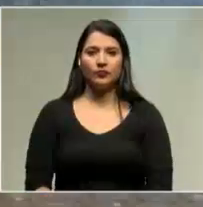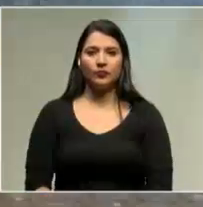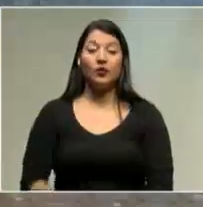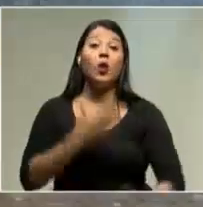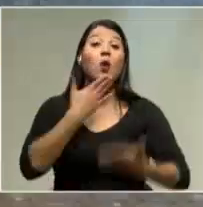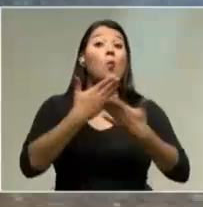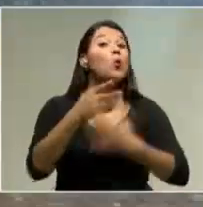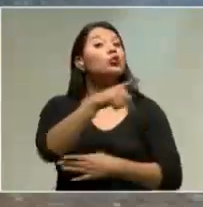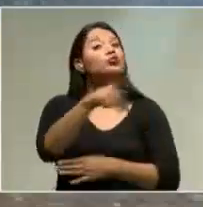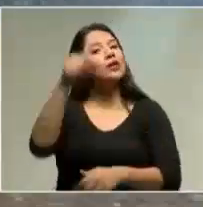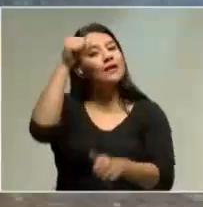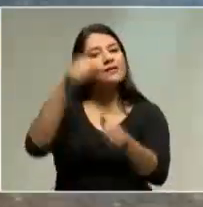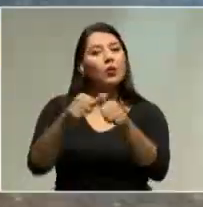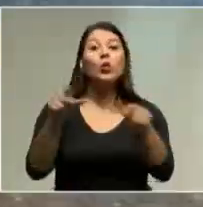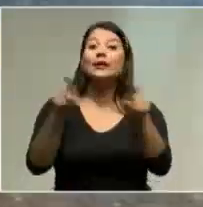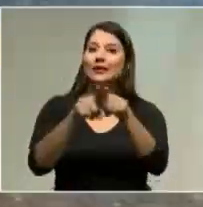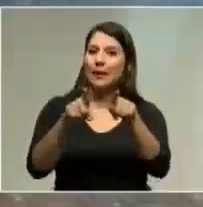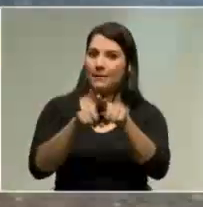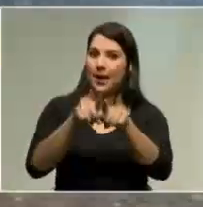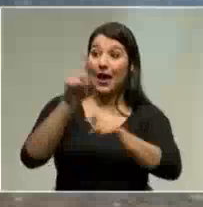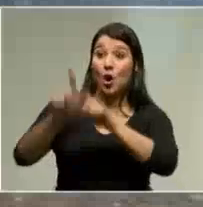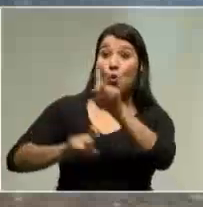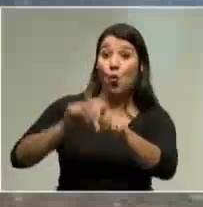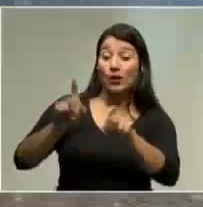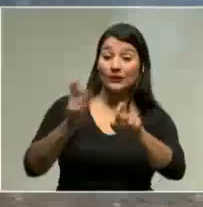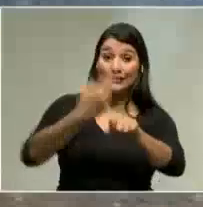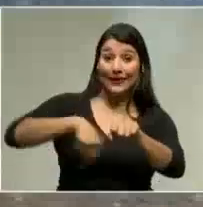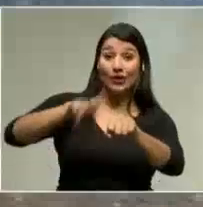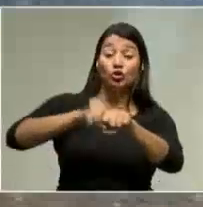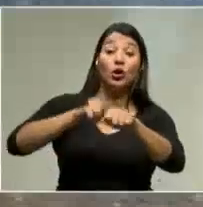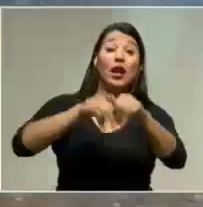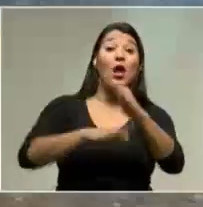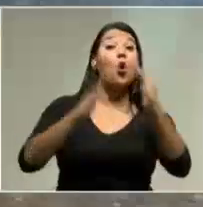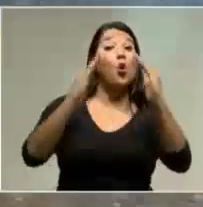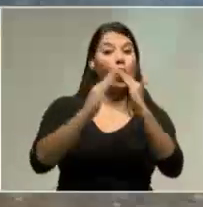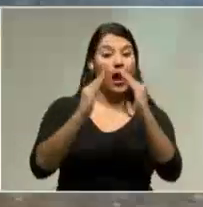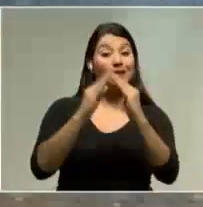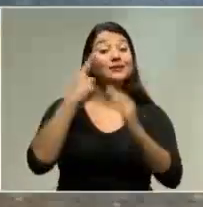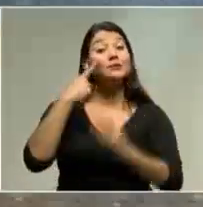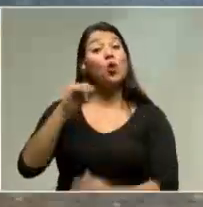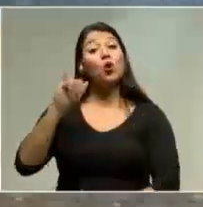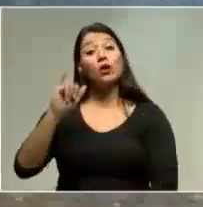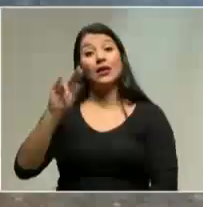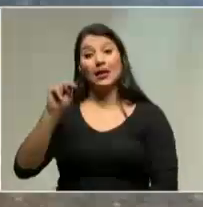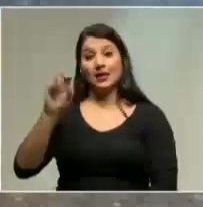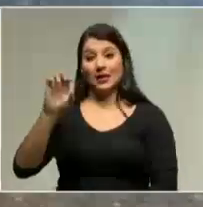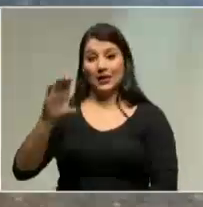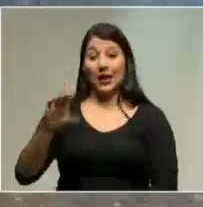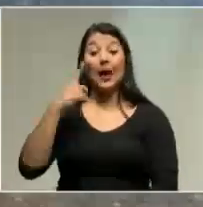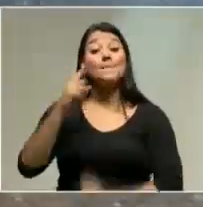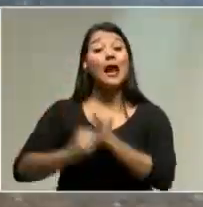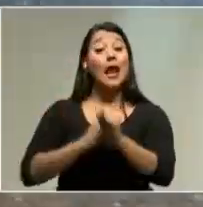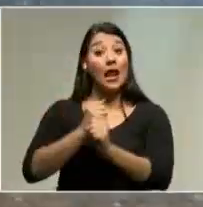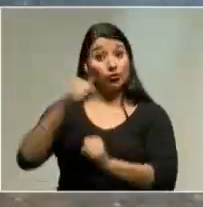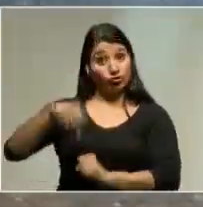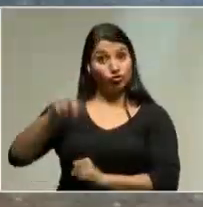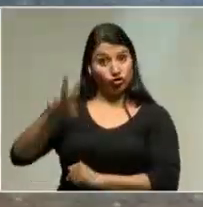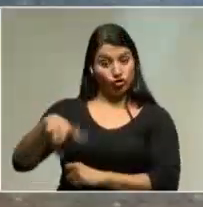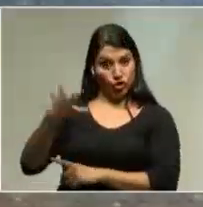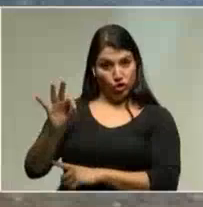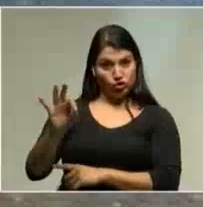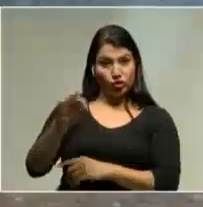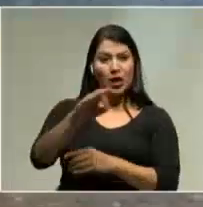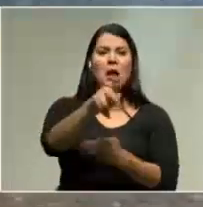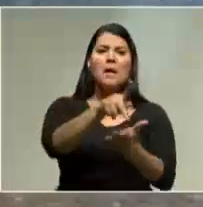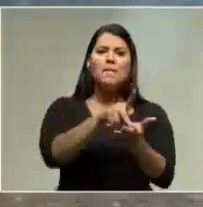Bueno, y recordemos también que según la encuesta nacional de hogares del INEC para el año 2019, los ingresos